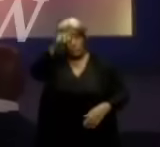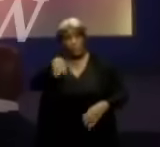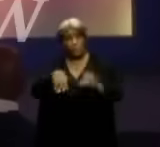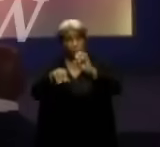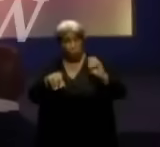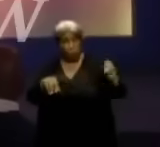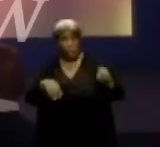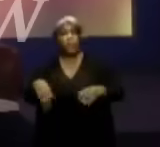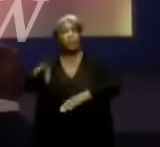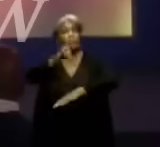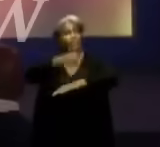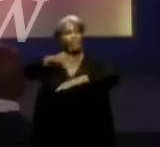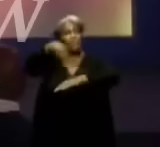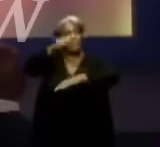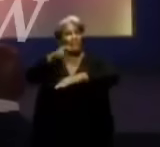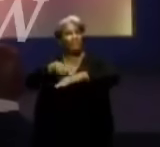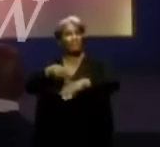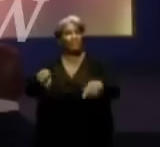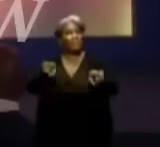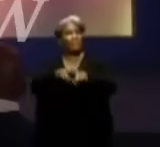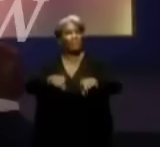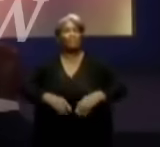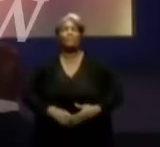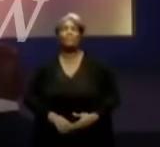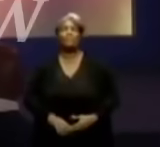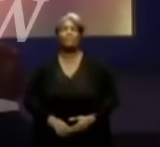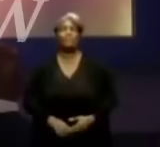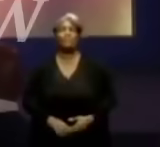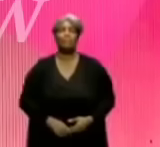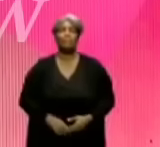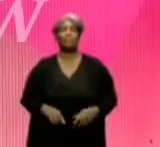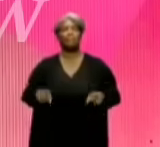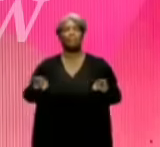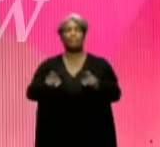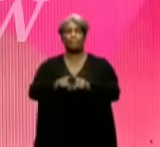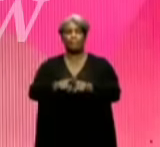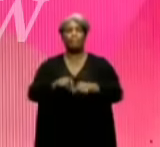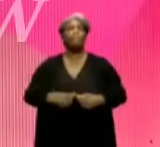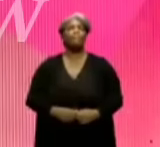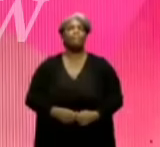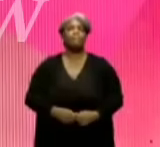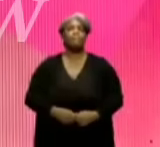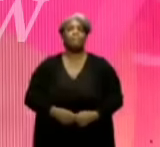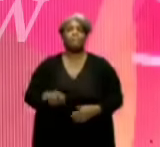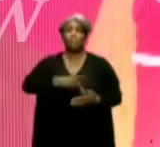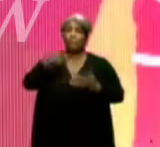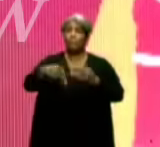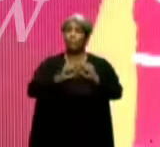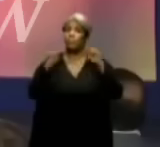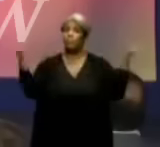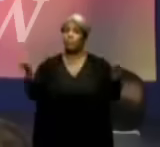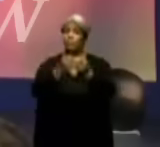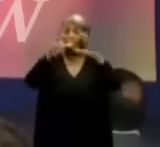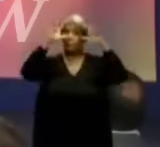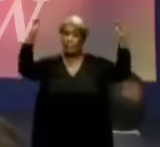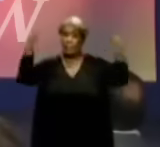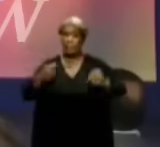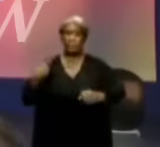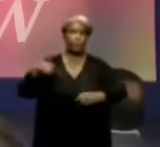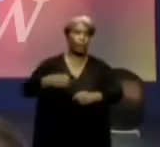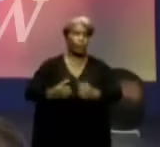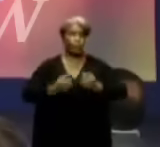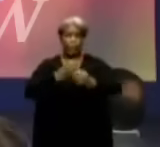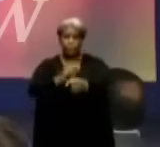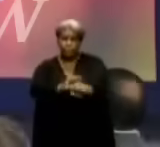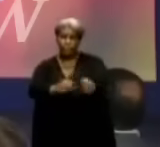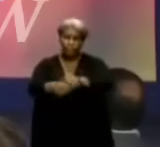en el Distrito Nacional. En otro orden, el Plan Social de la Presidencia, que ha estado, como ustedes saben, muy activo